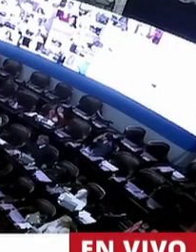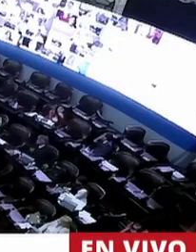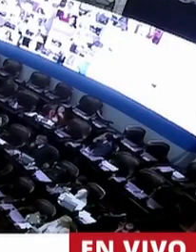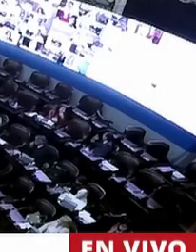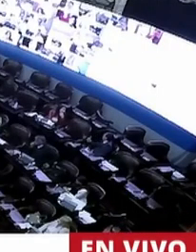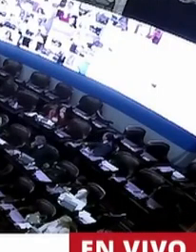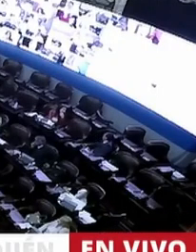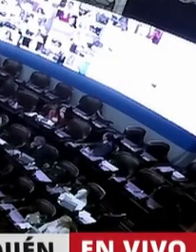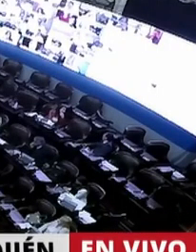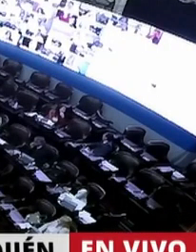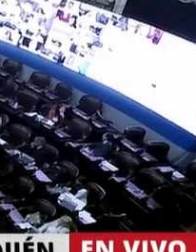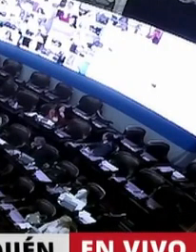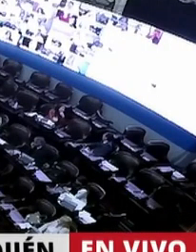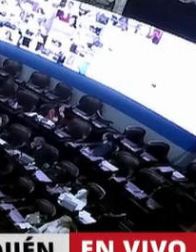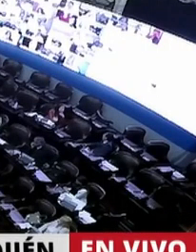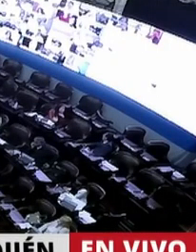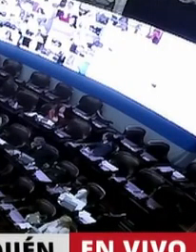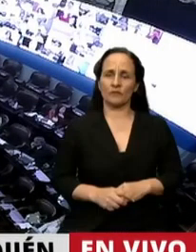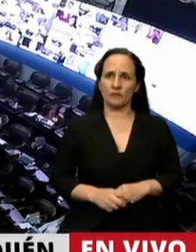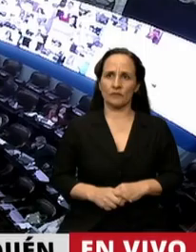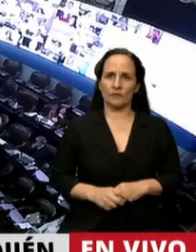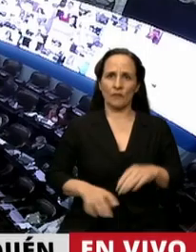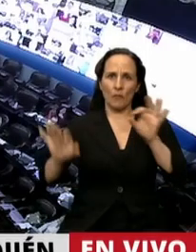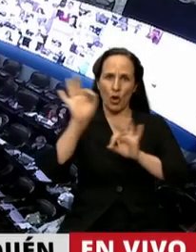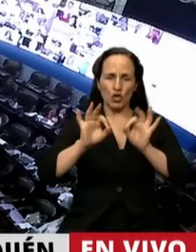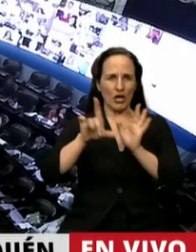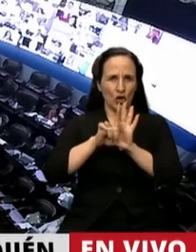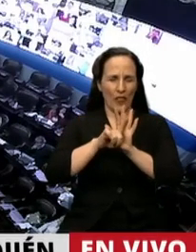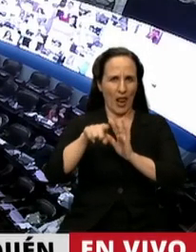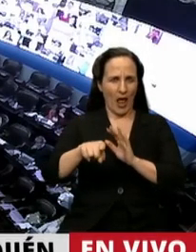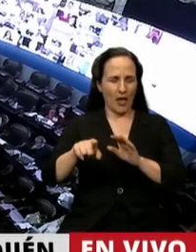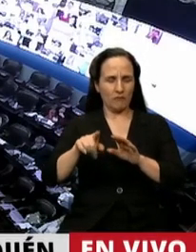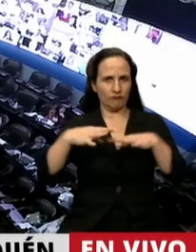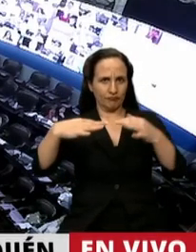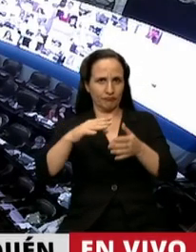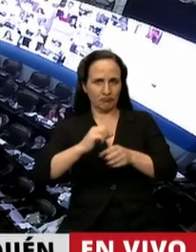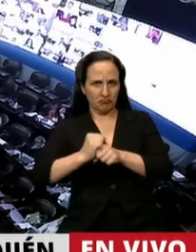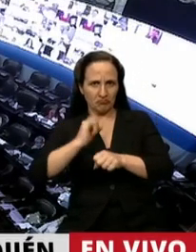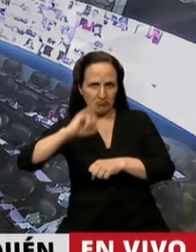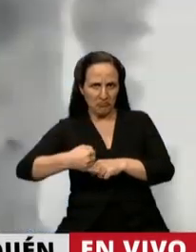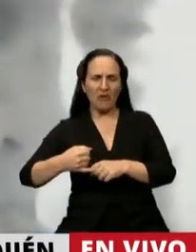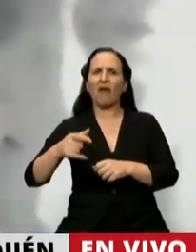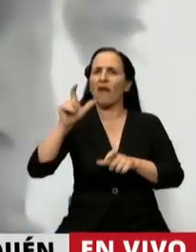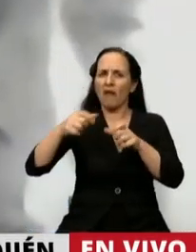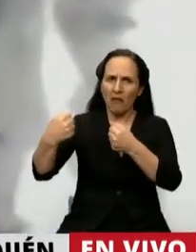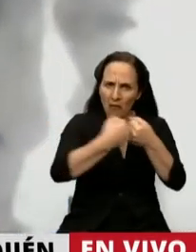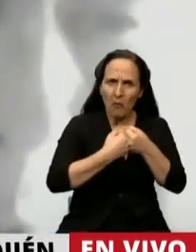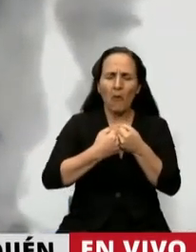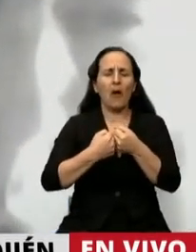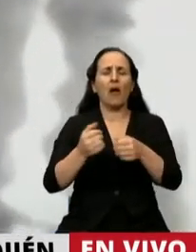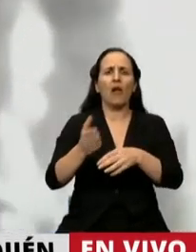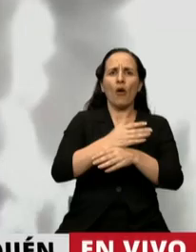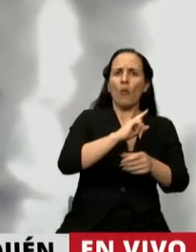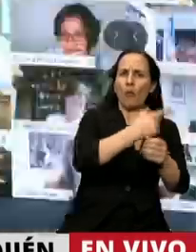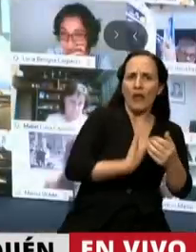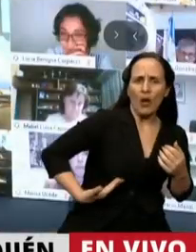El proyecto de ley que esta Cámara había sancionado fue fruto del consenso, luego de un proceso de diálogo entre el